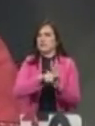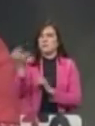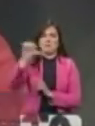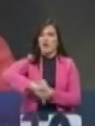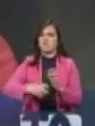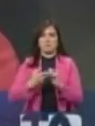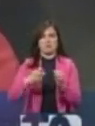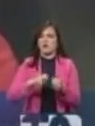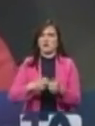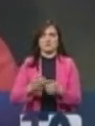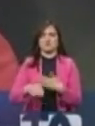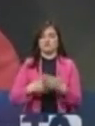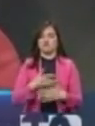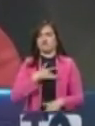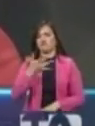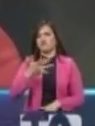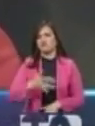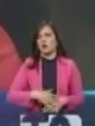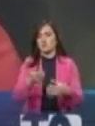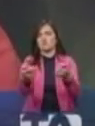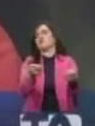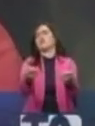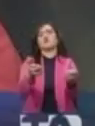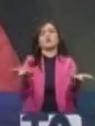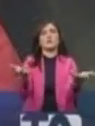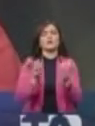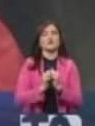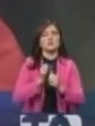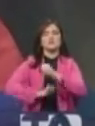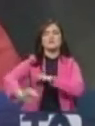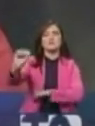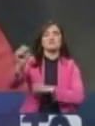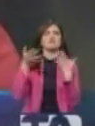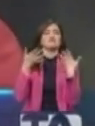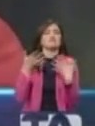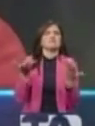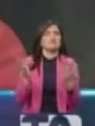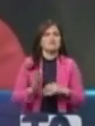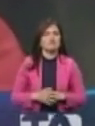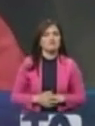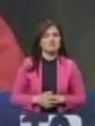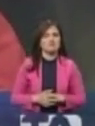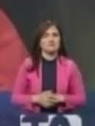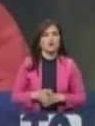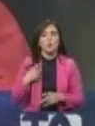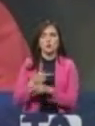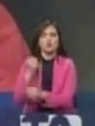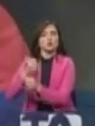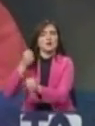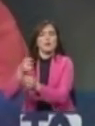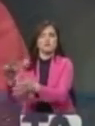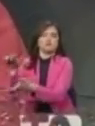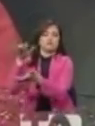bastante problema a todos los compañeros, a todos los transportistas. Imagínense, yo me estoy yendo a Guayaquil a sacar contenedores de